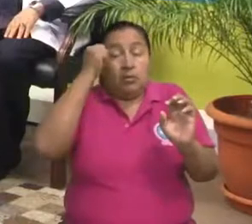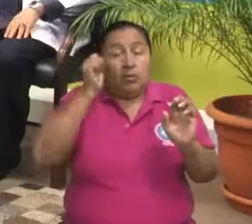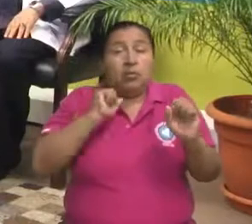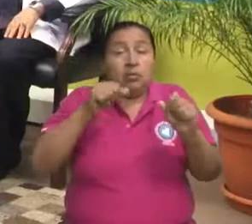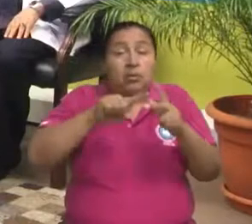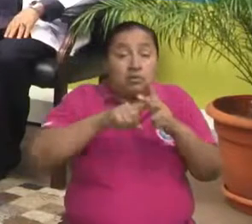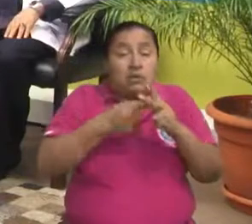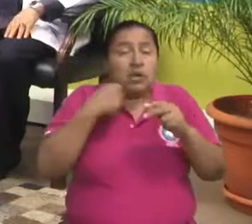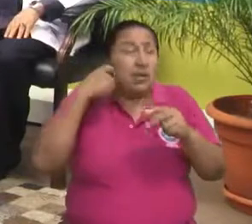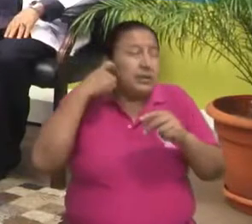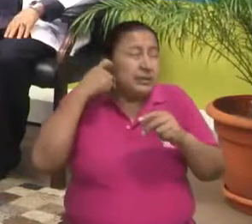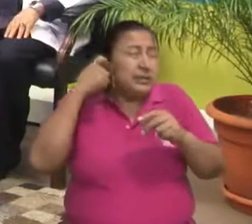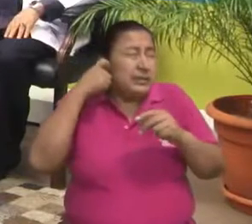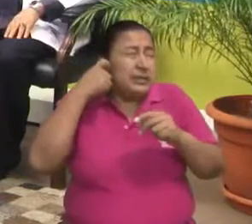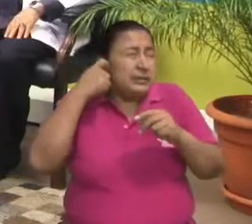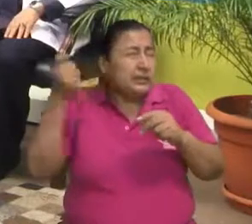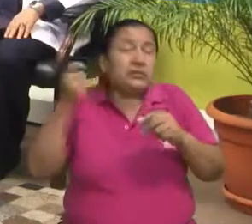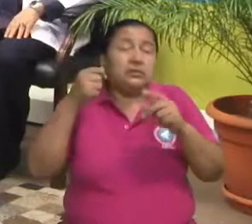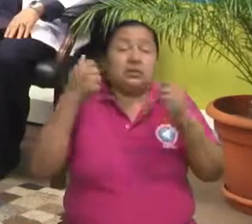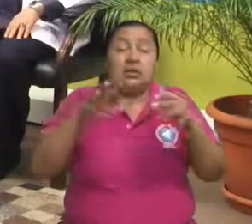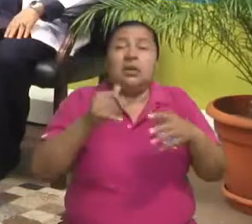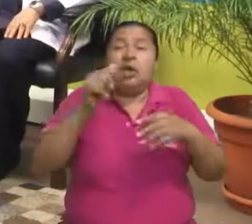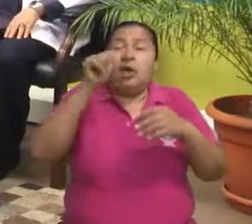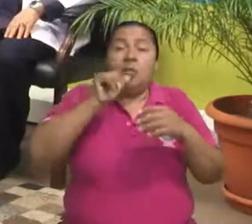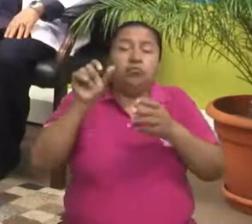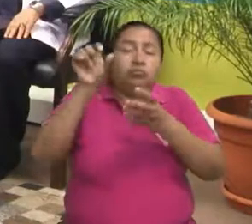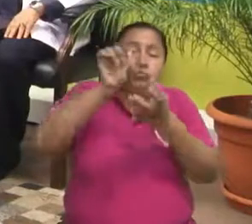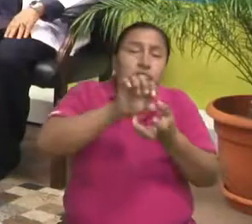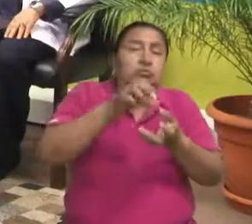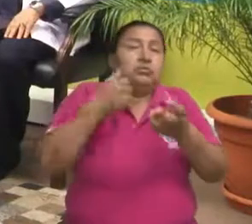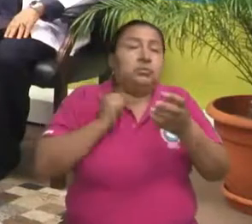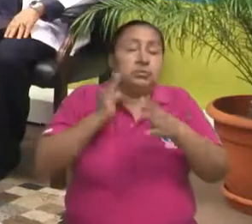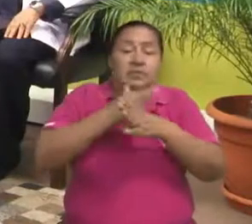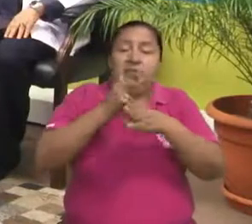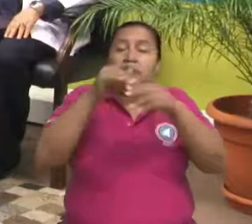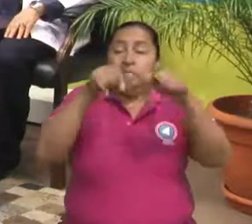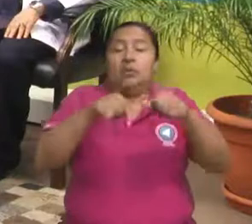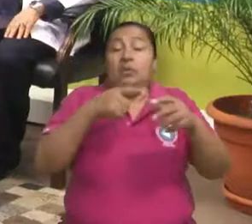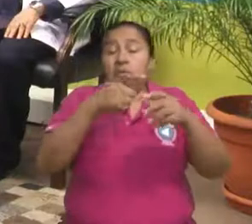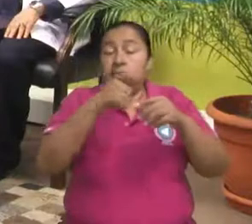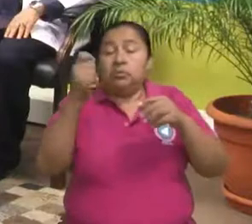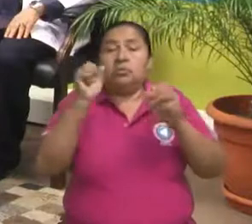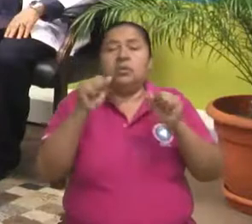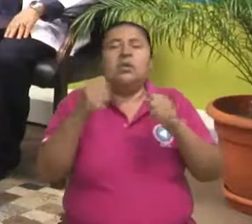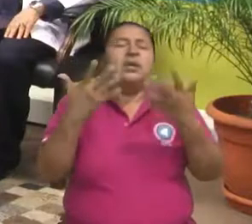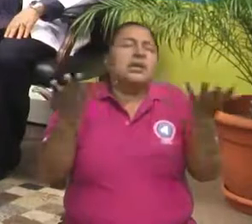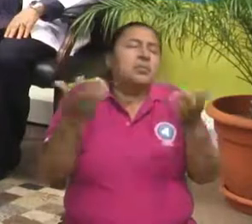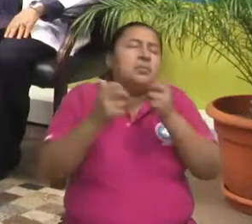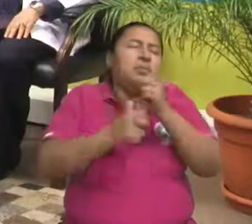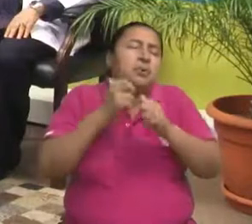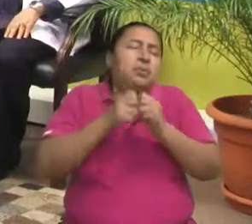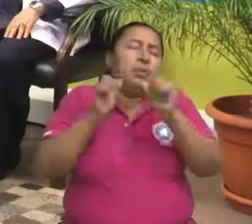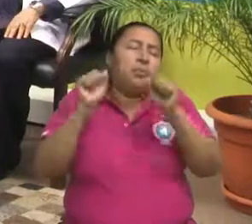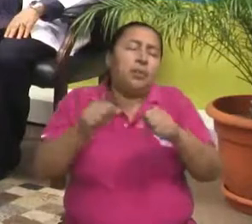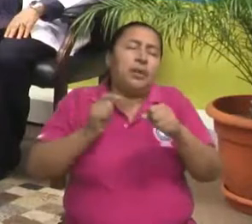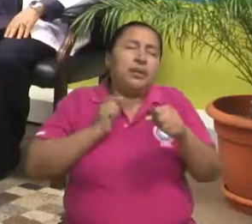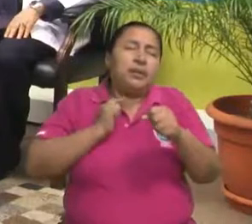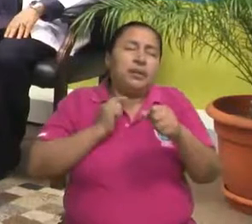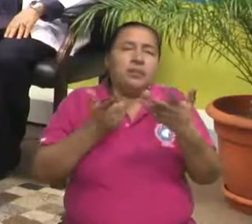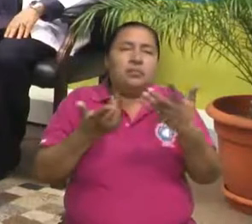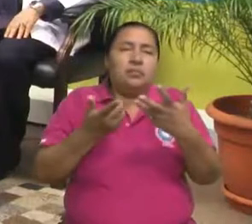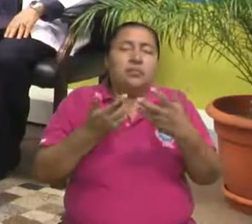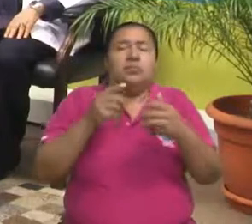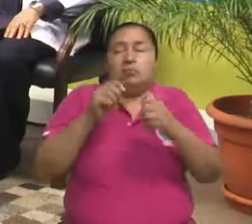rascarse buscando cómo secarse, se mete agua, hace de todo por secarse ese animalito. ¿Qué problemas pueden causar ese tipo